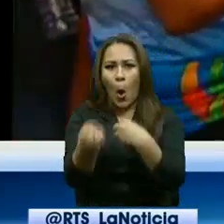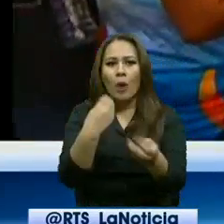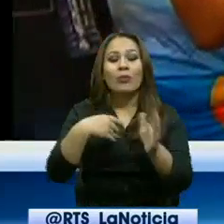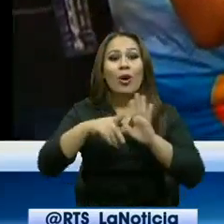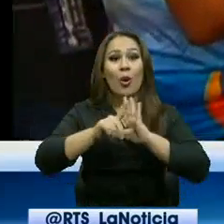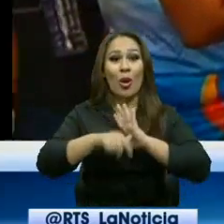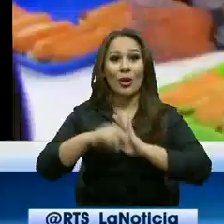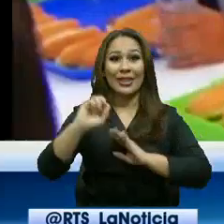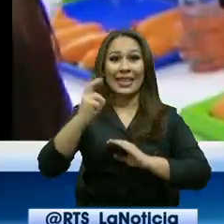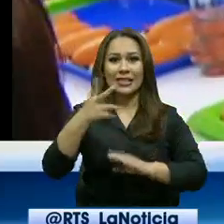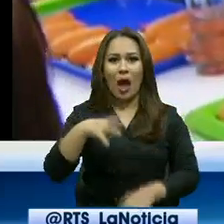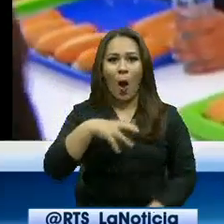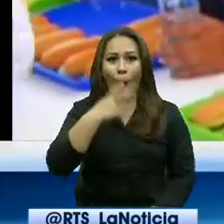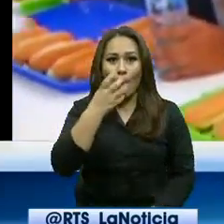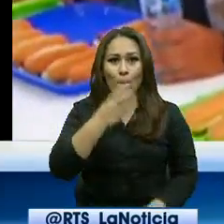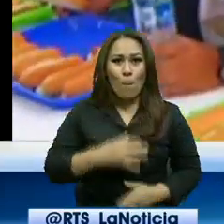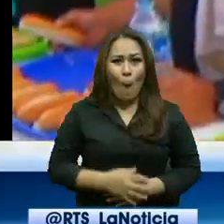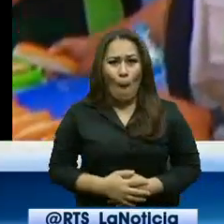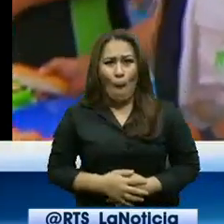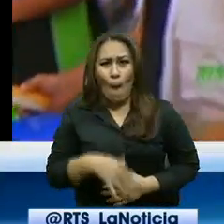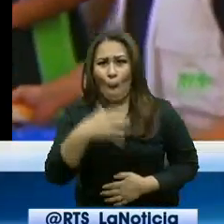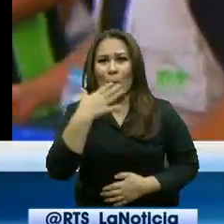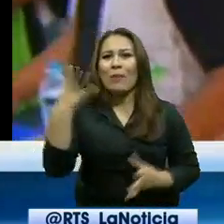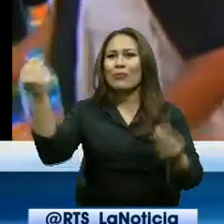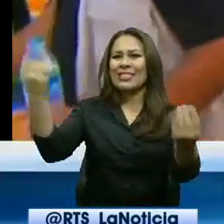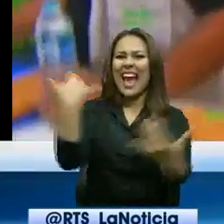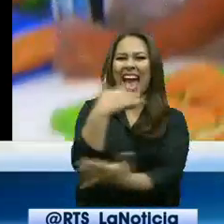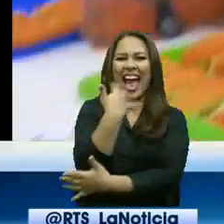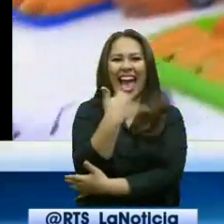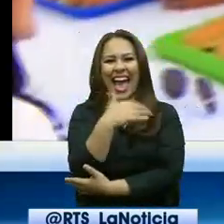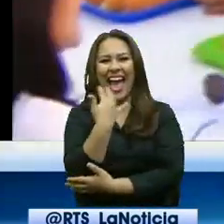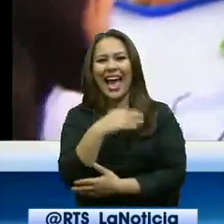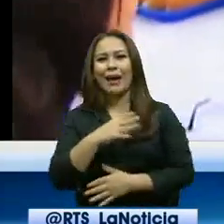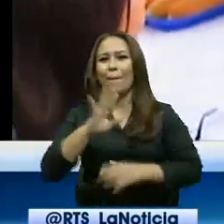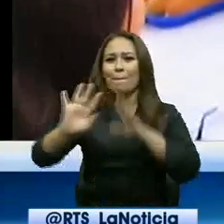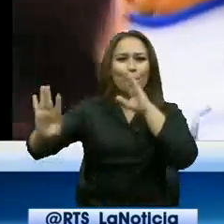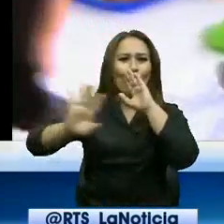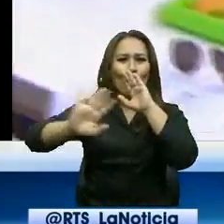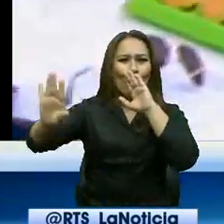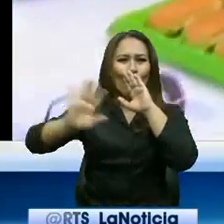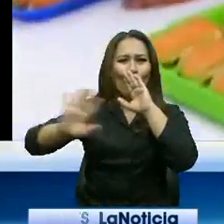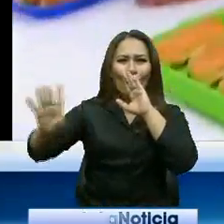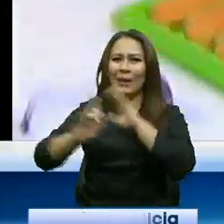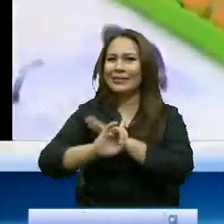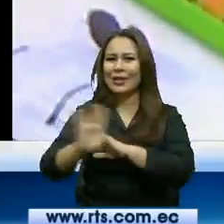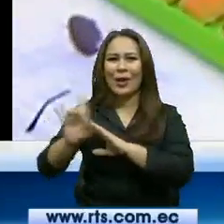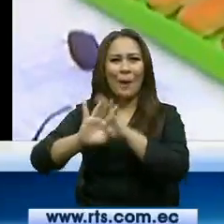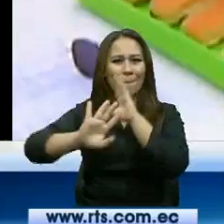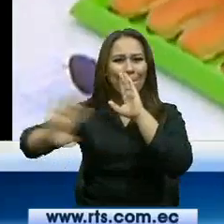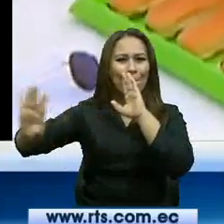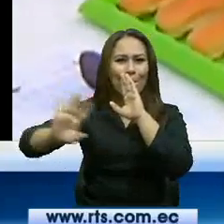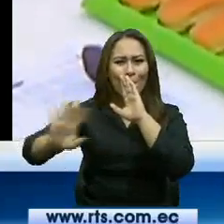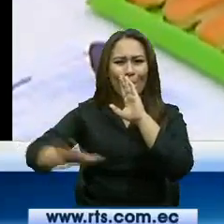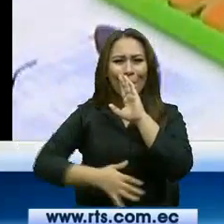del tercer mordisco y las grandes carcajadas, no entraba más alimento de tanta risa.